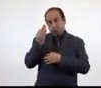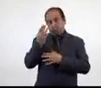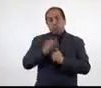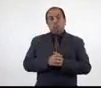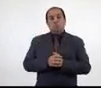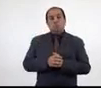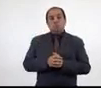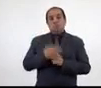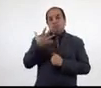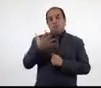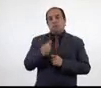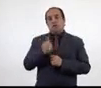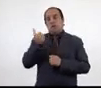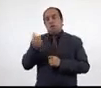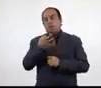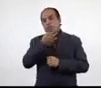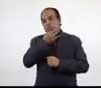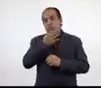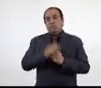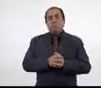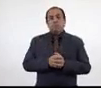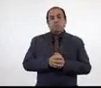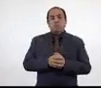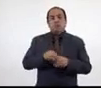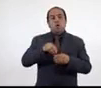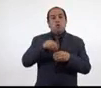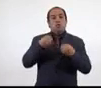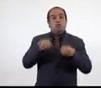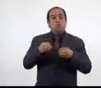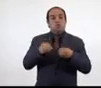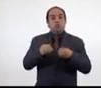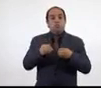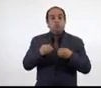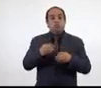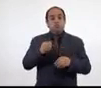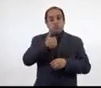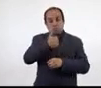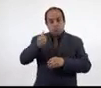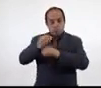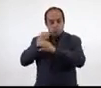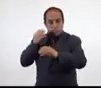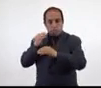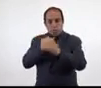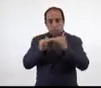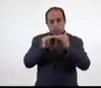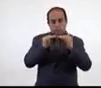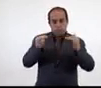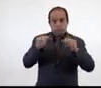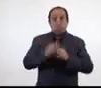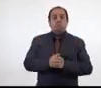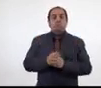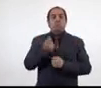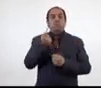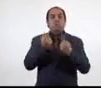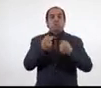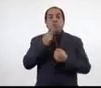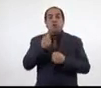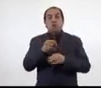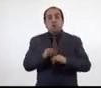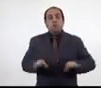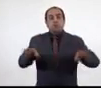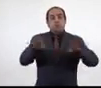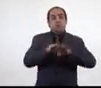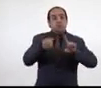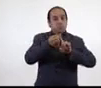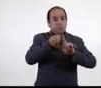minutos, pero el nivel de ocupación promedio de las unidades se redujo. Hay algunas mejoras importantes en la organización